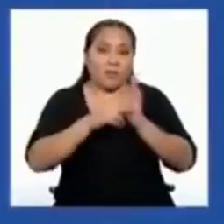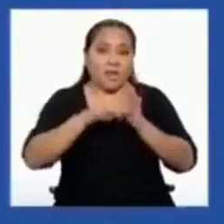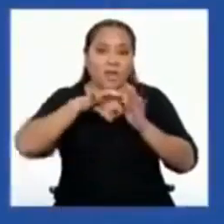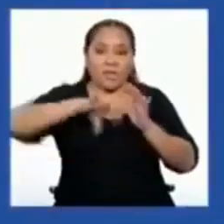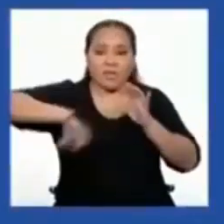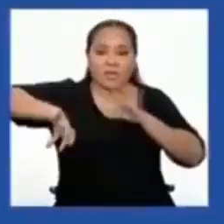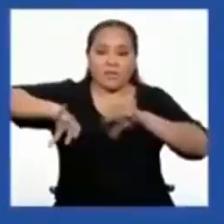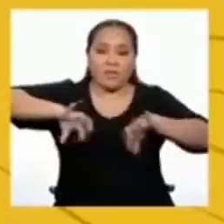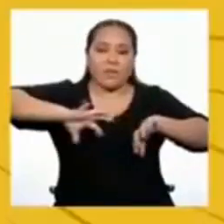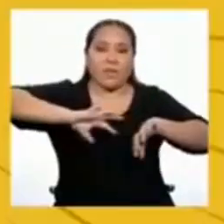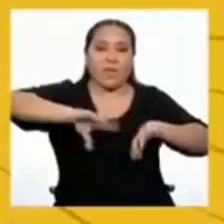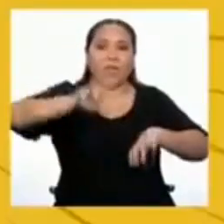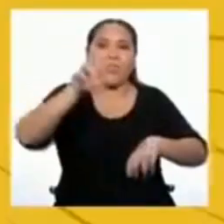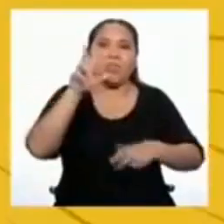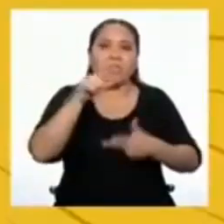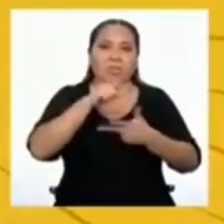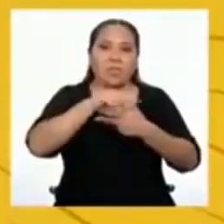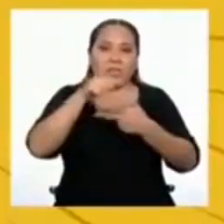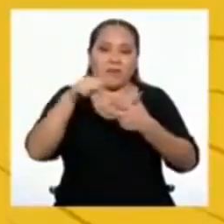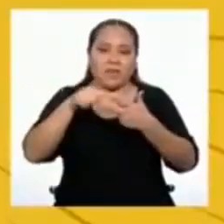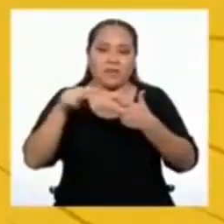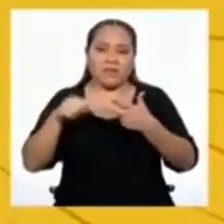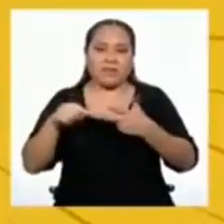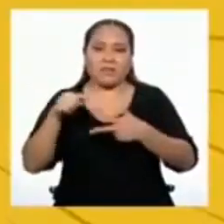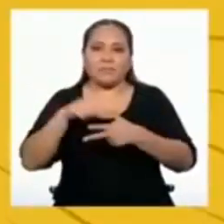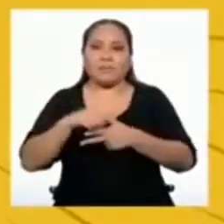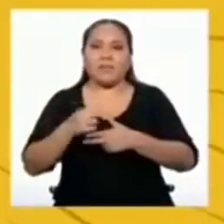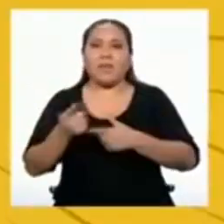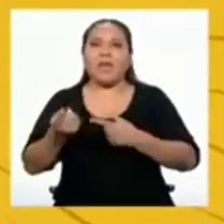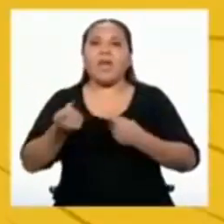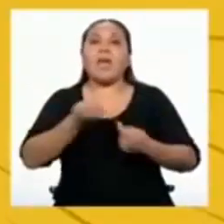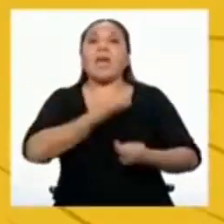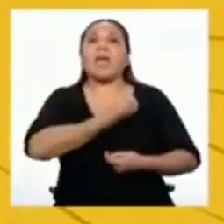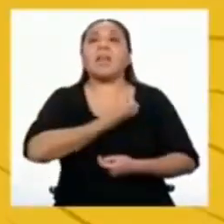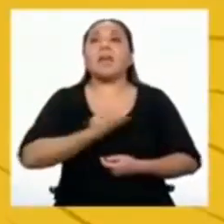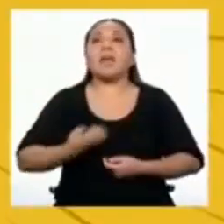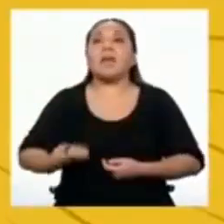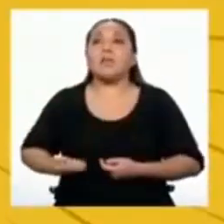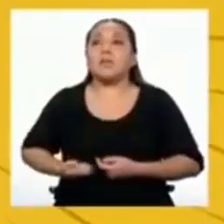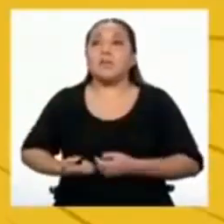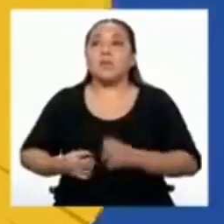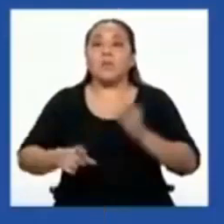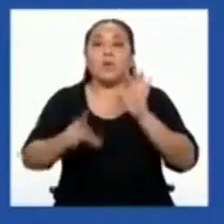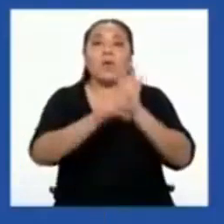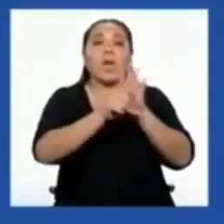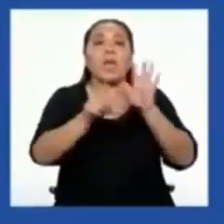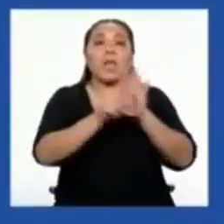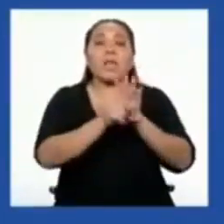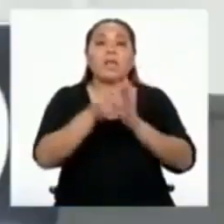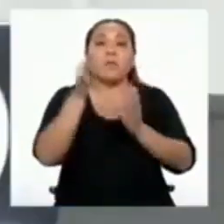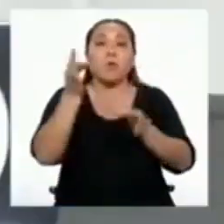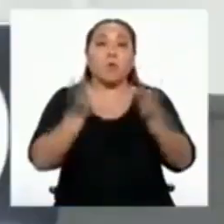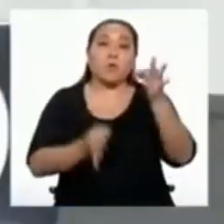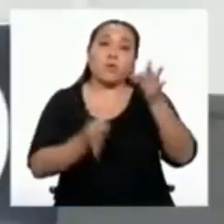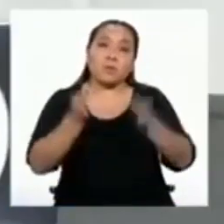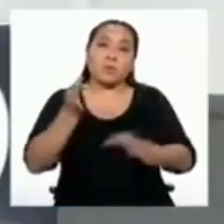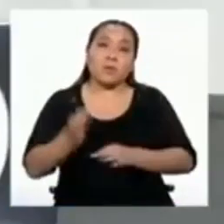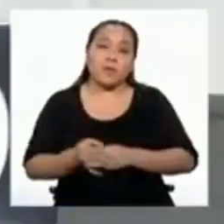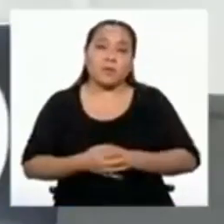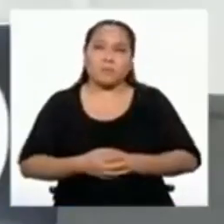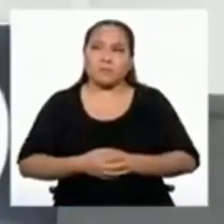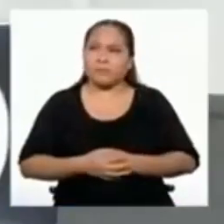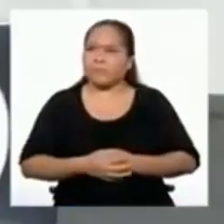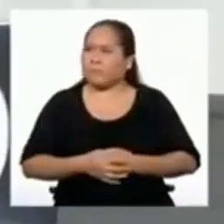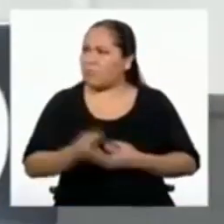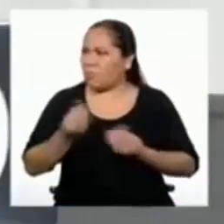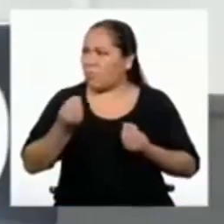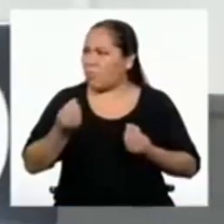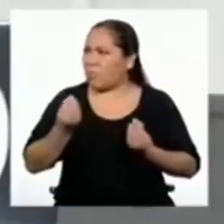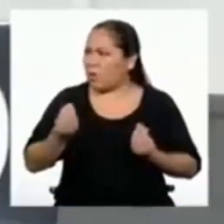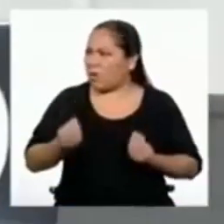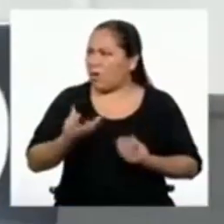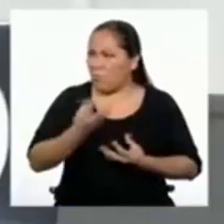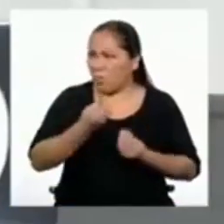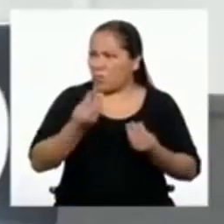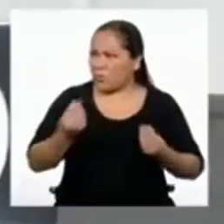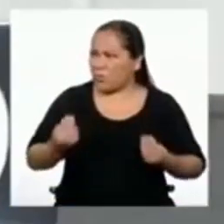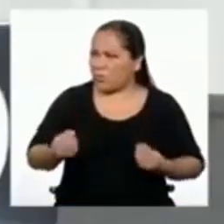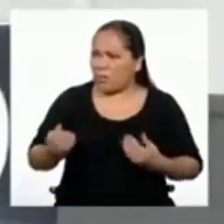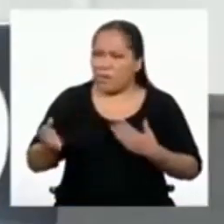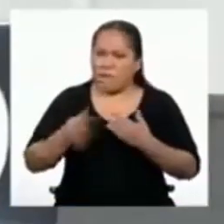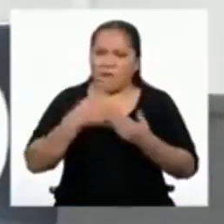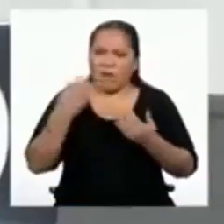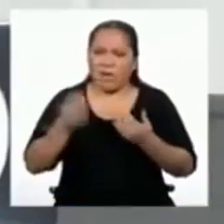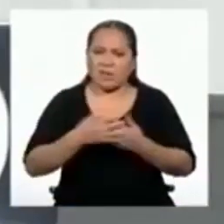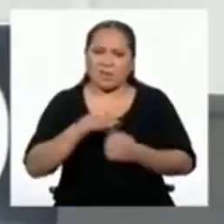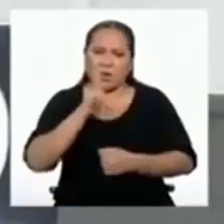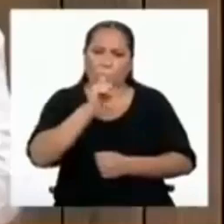poder en tres: ejecutivo, legislativo y judicial. ¿Y por qué tantos poderes? ¿No es más